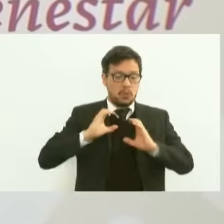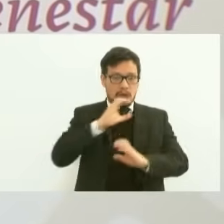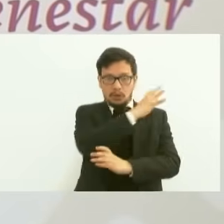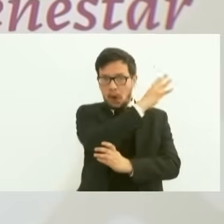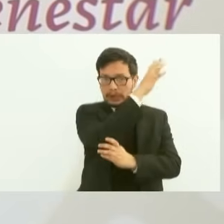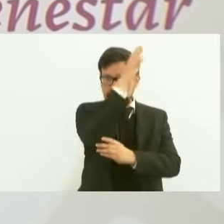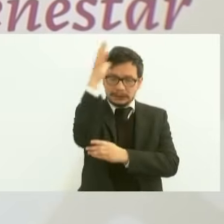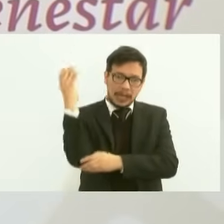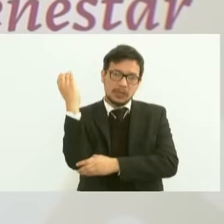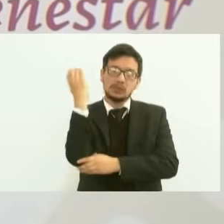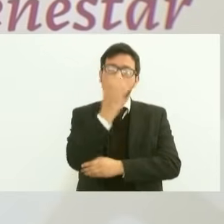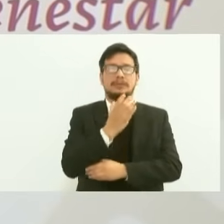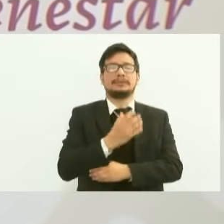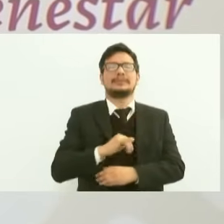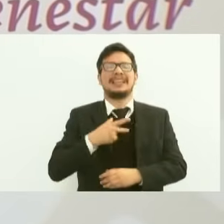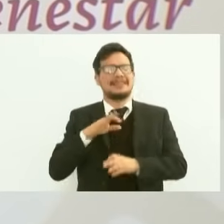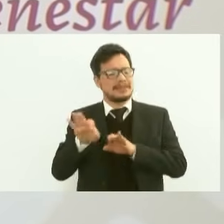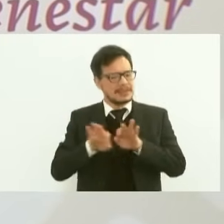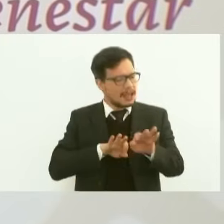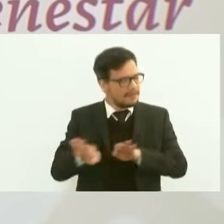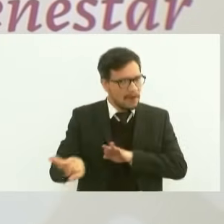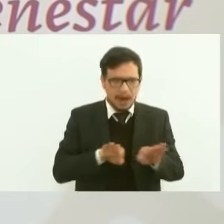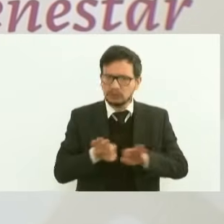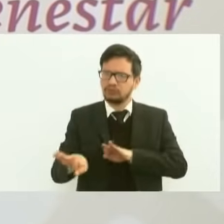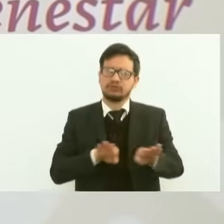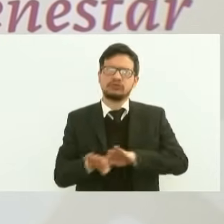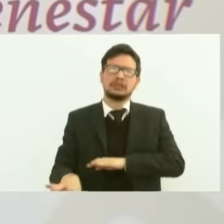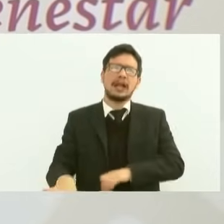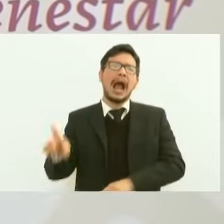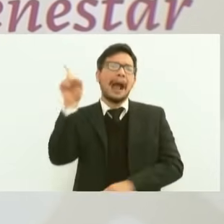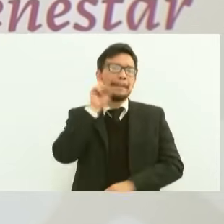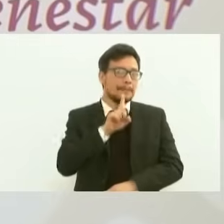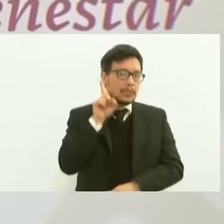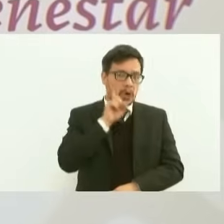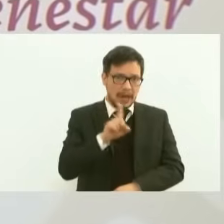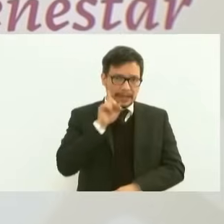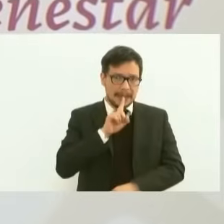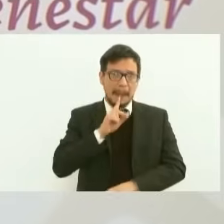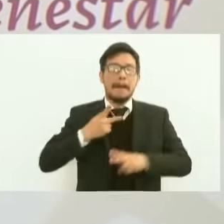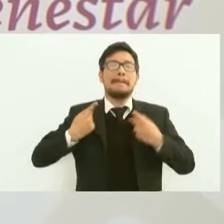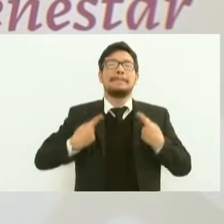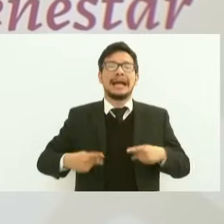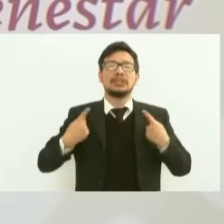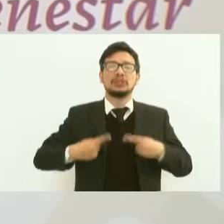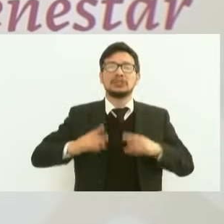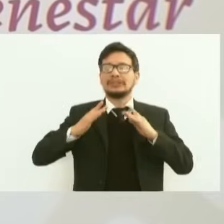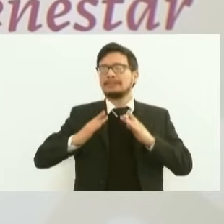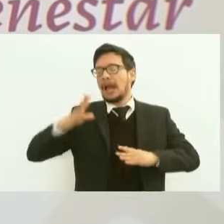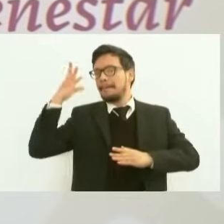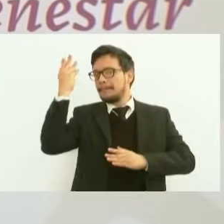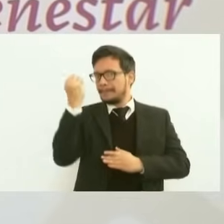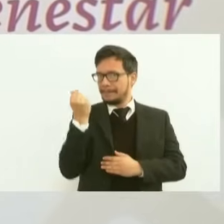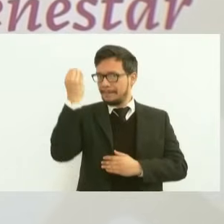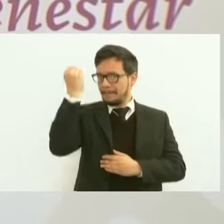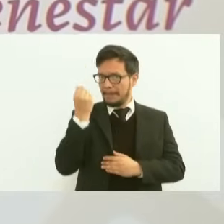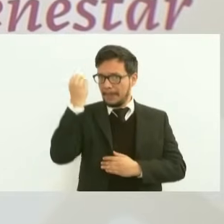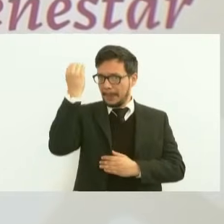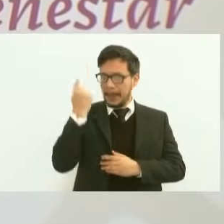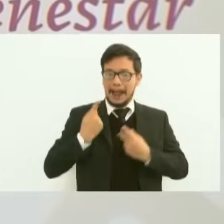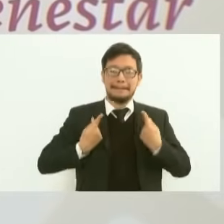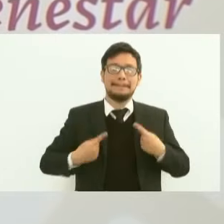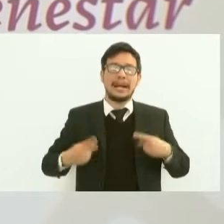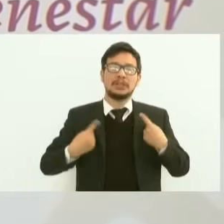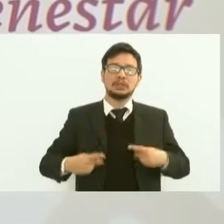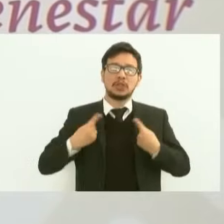los trabajadores, de las mujeres, de las personas jubiladas, pensionadas, de las personas